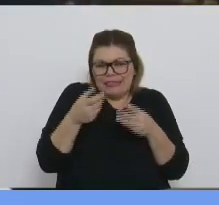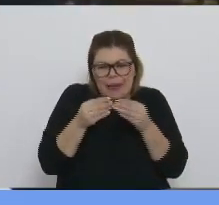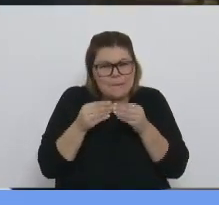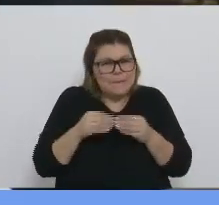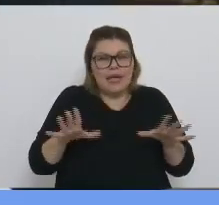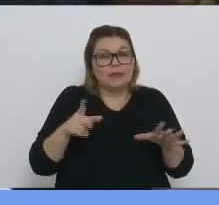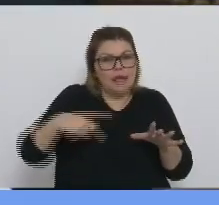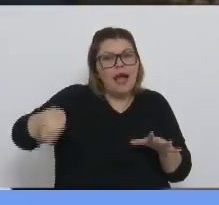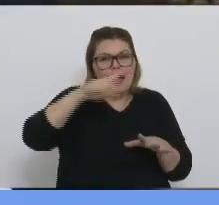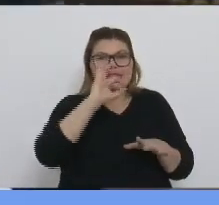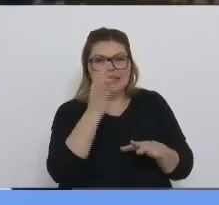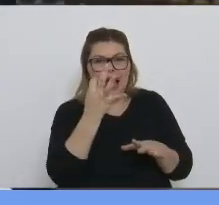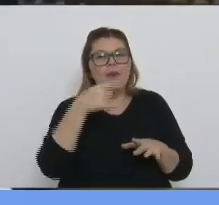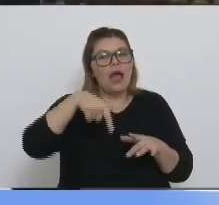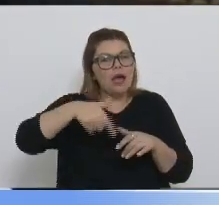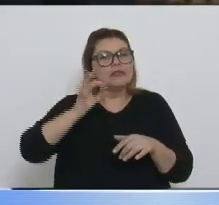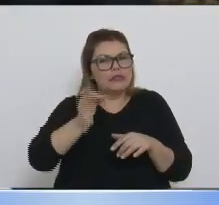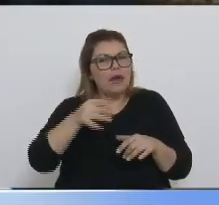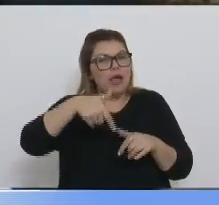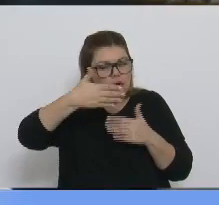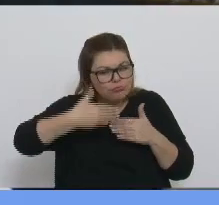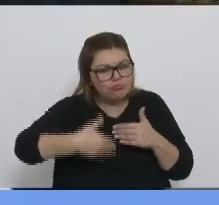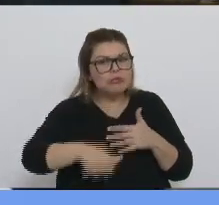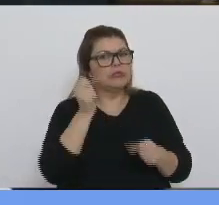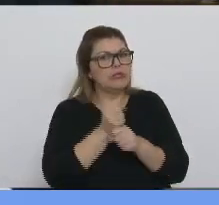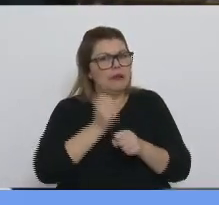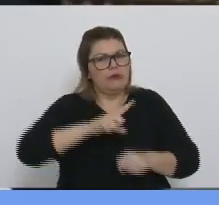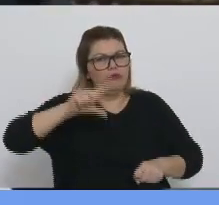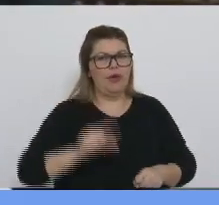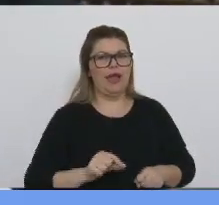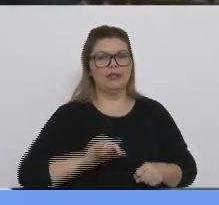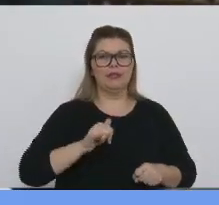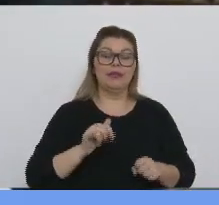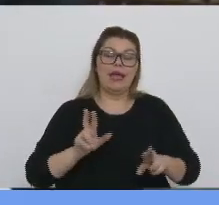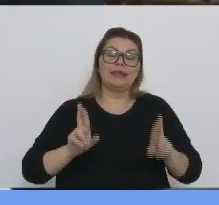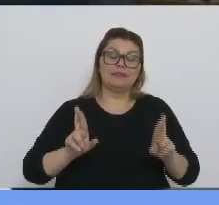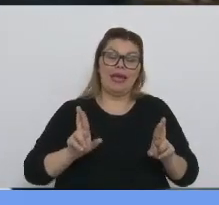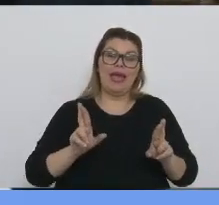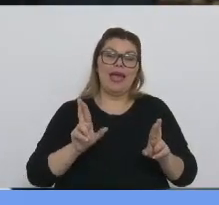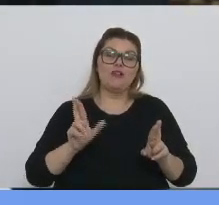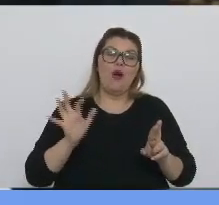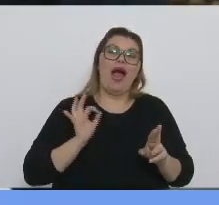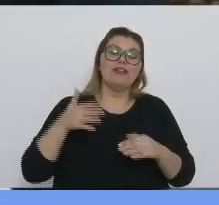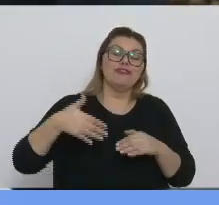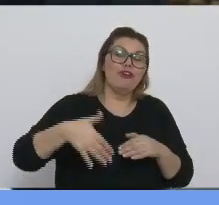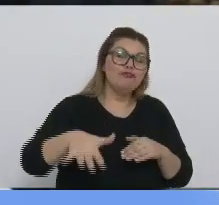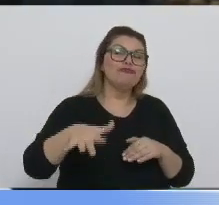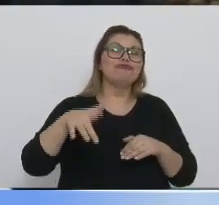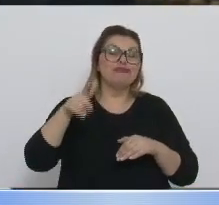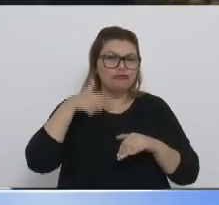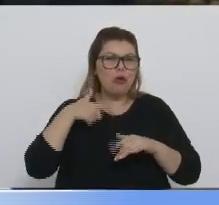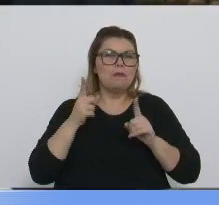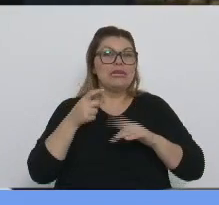ahora viene el trabajo más duro espero estar en dentro de algunos años contando